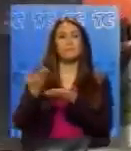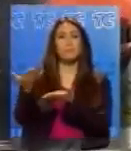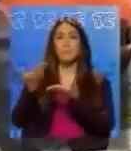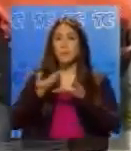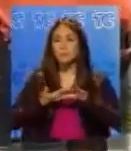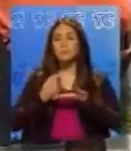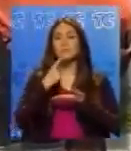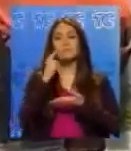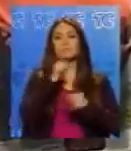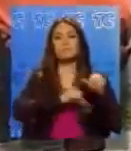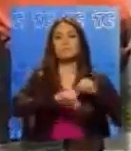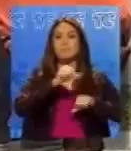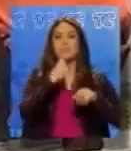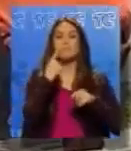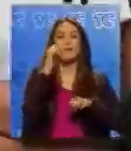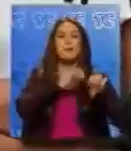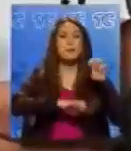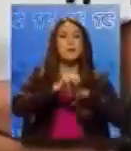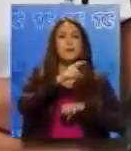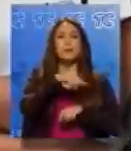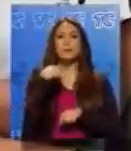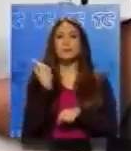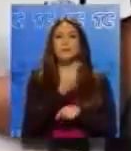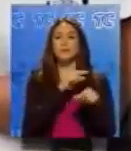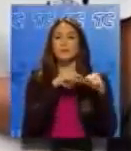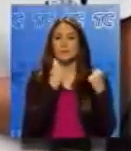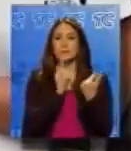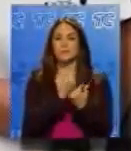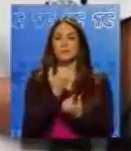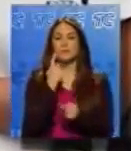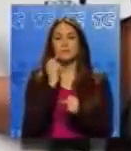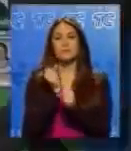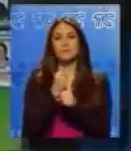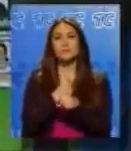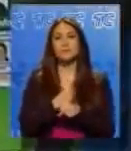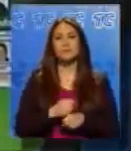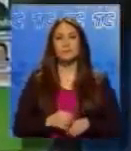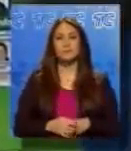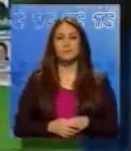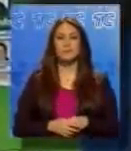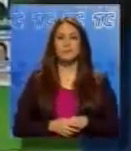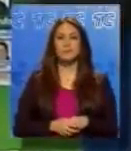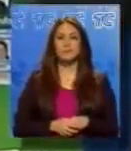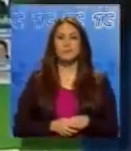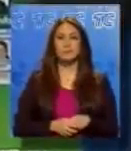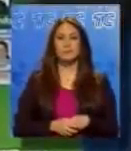presentando los allegados de los extraviados con expertos. Isaías Cruz, TC Televisión.